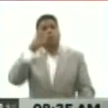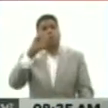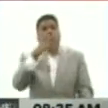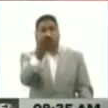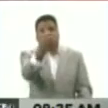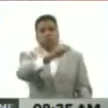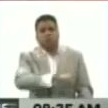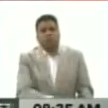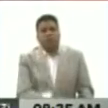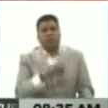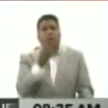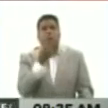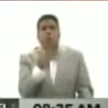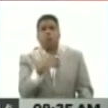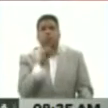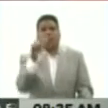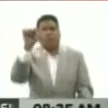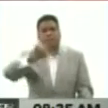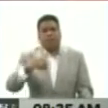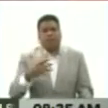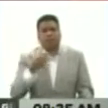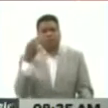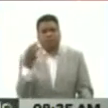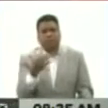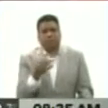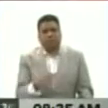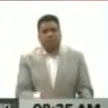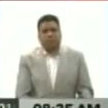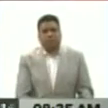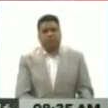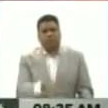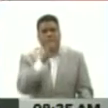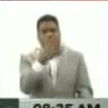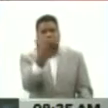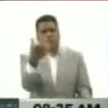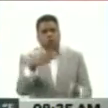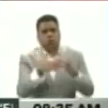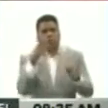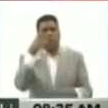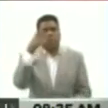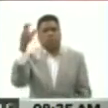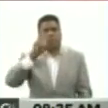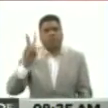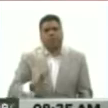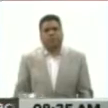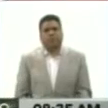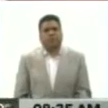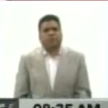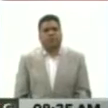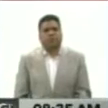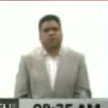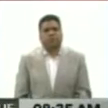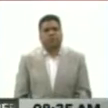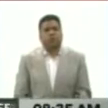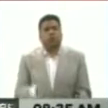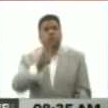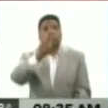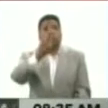usted en las buenas y en las malas. Y estará por siempre. Y el mensaje que les quiero decir a todo el pueblo de Venezuela, que no